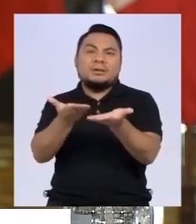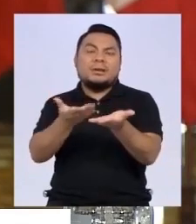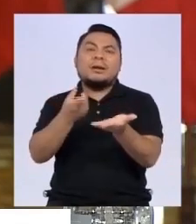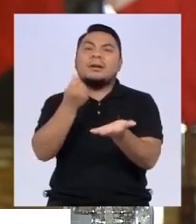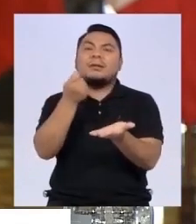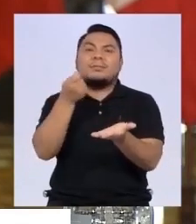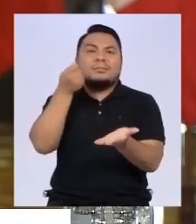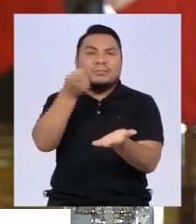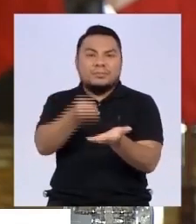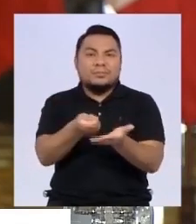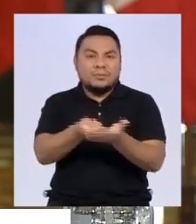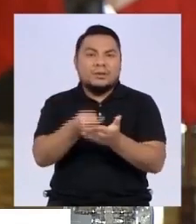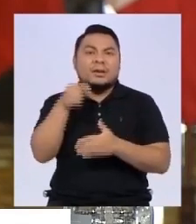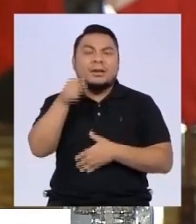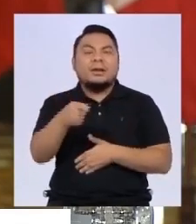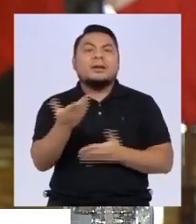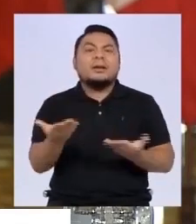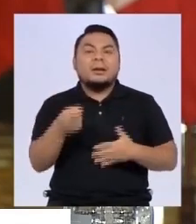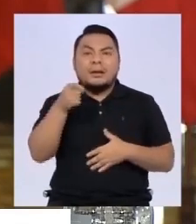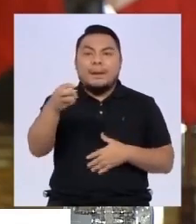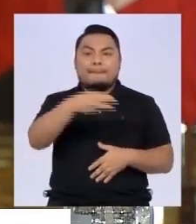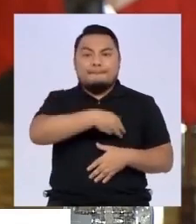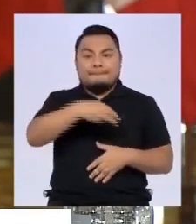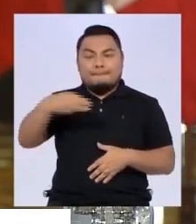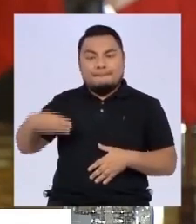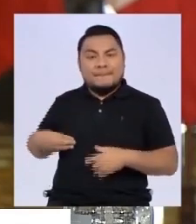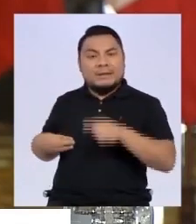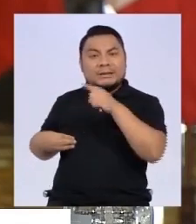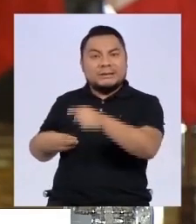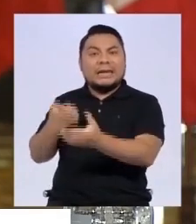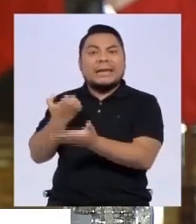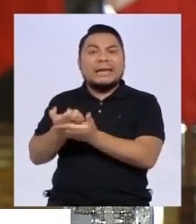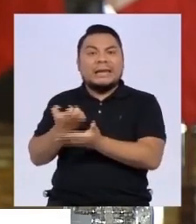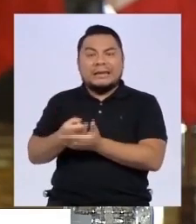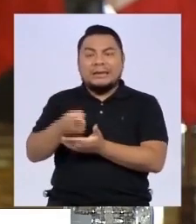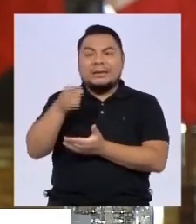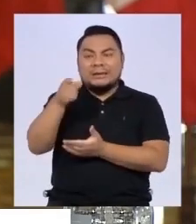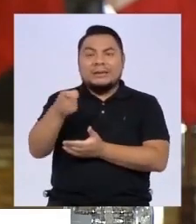correspondientes por parte del Ministerio de Economía y Finanzas.